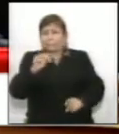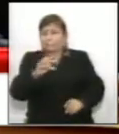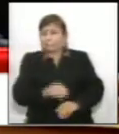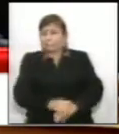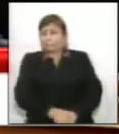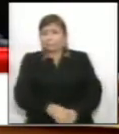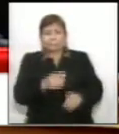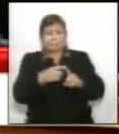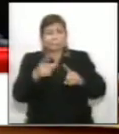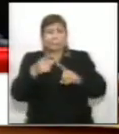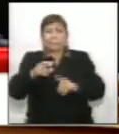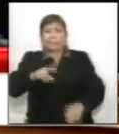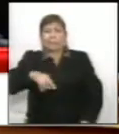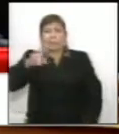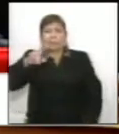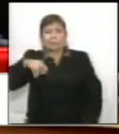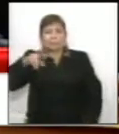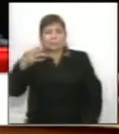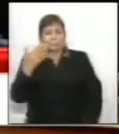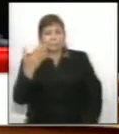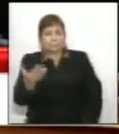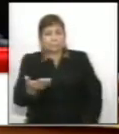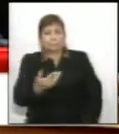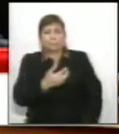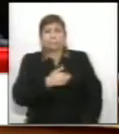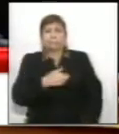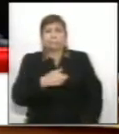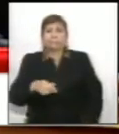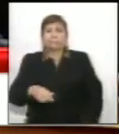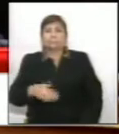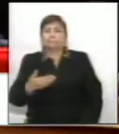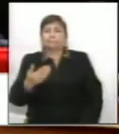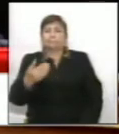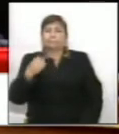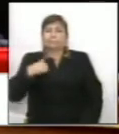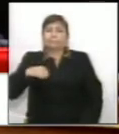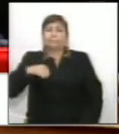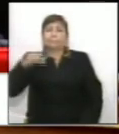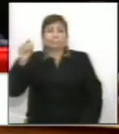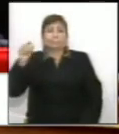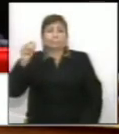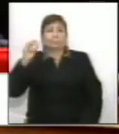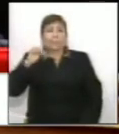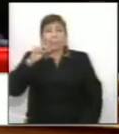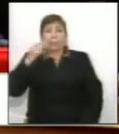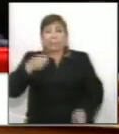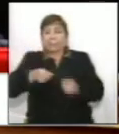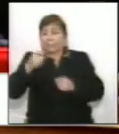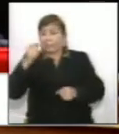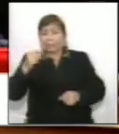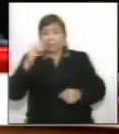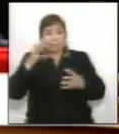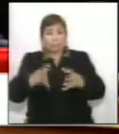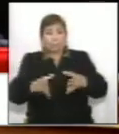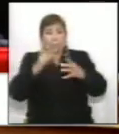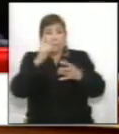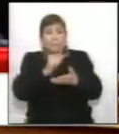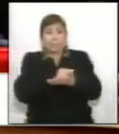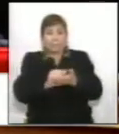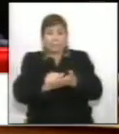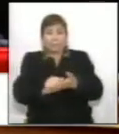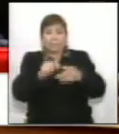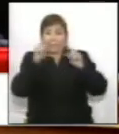las diferentes regiones. Señor Premier, la Municipalidad de La Molina hizo una planta de oxígeno en un mes.